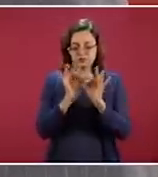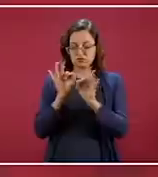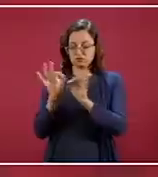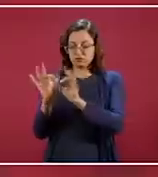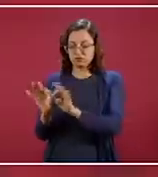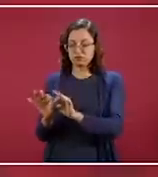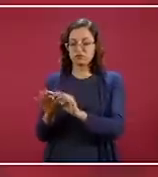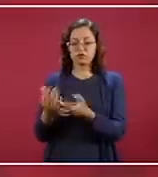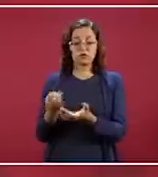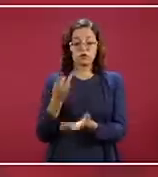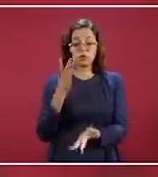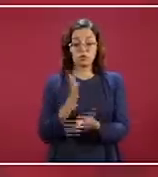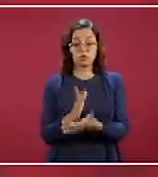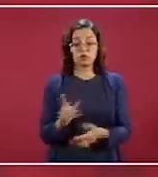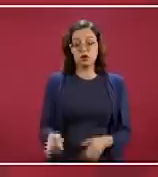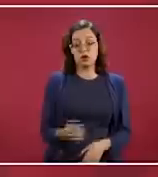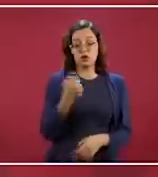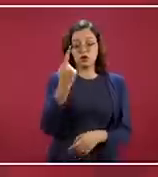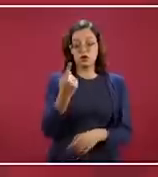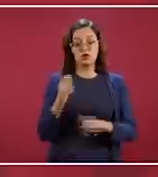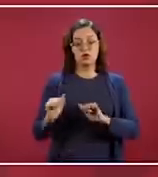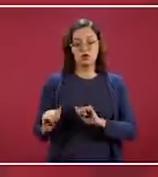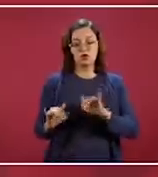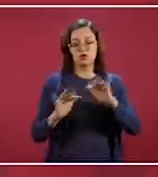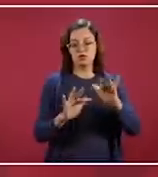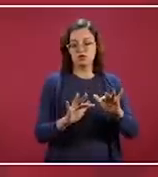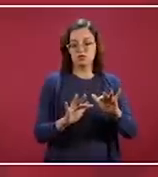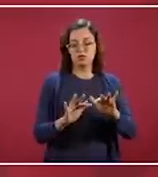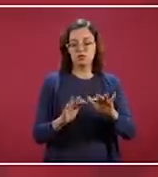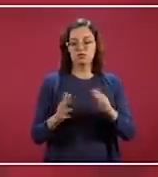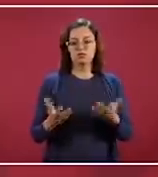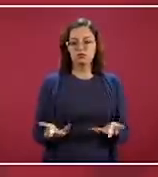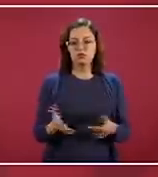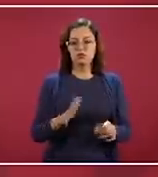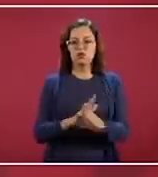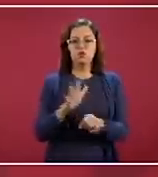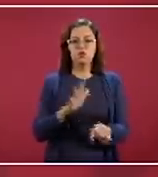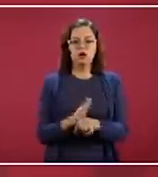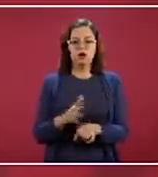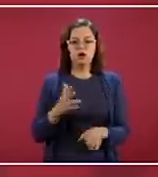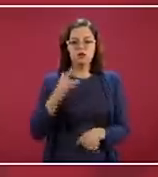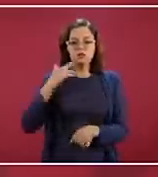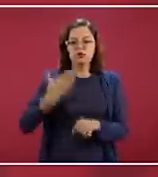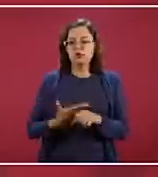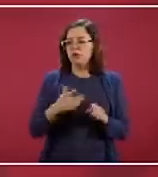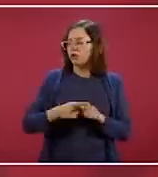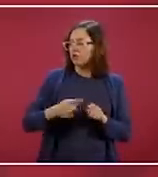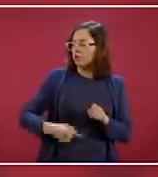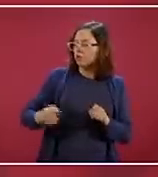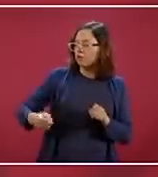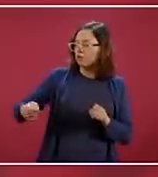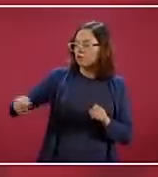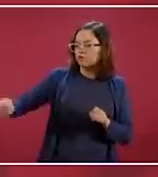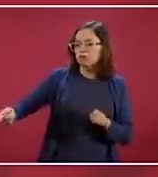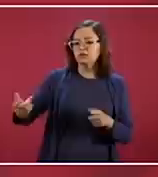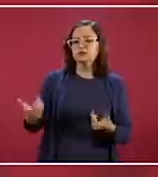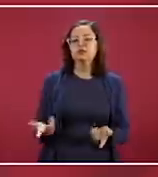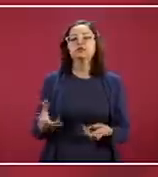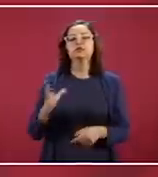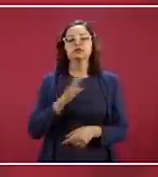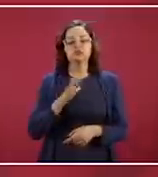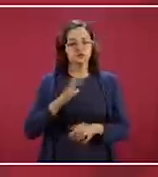únicamente se despliegue un dispositivo sin tener responsabilidades en tramos. En este caso son